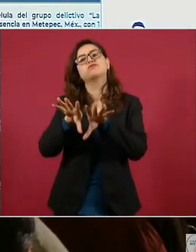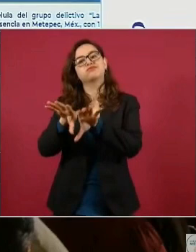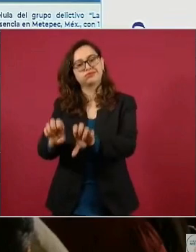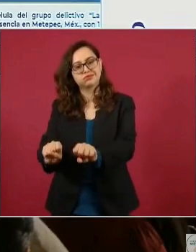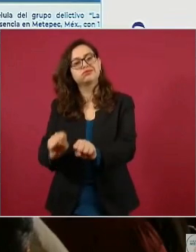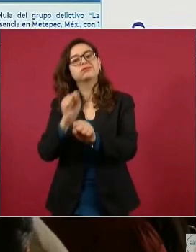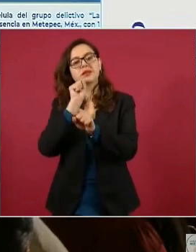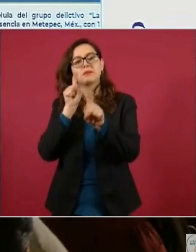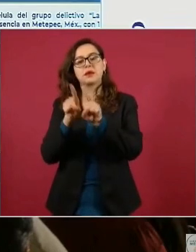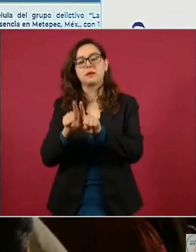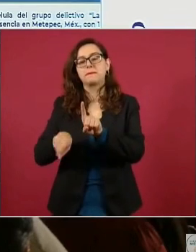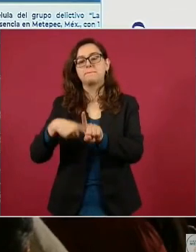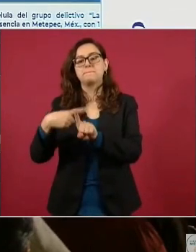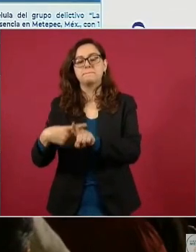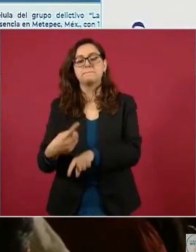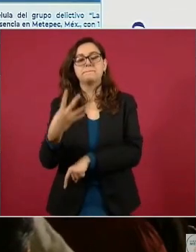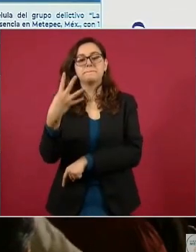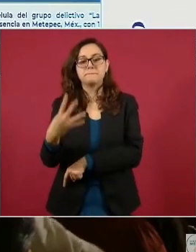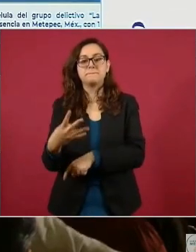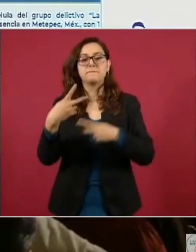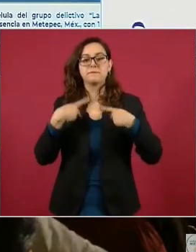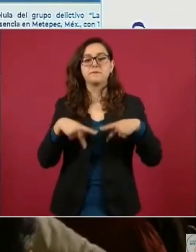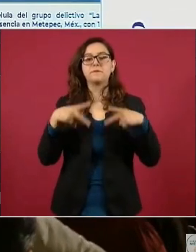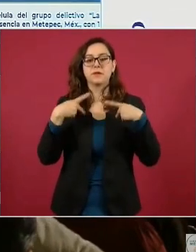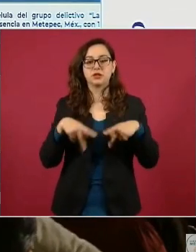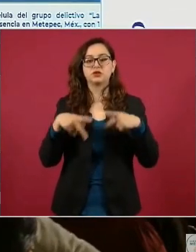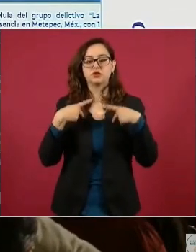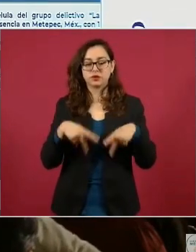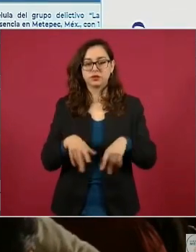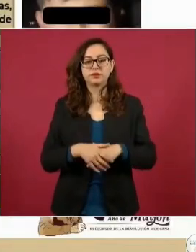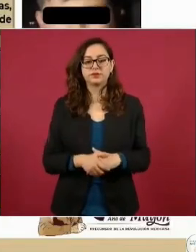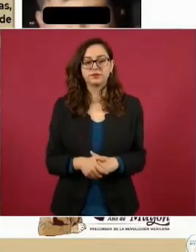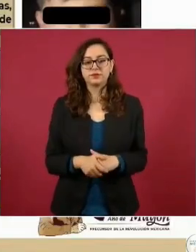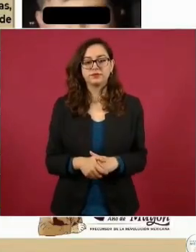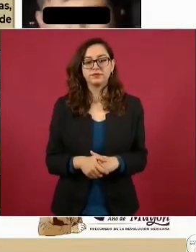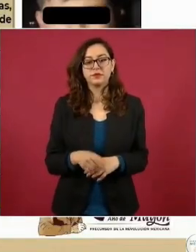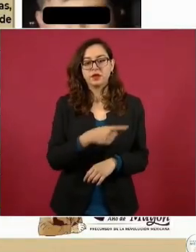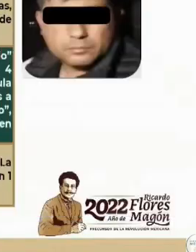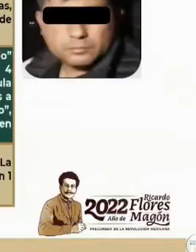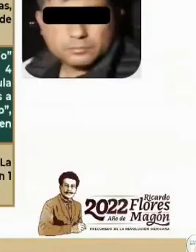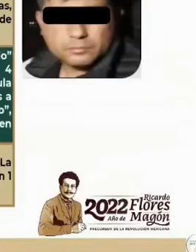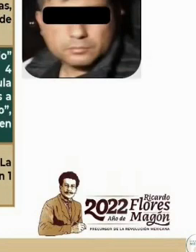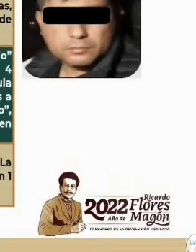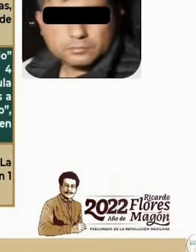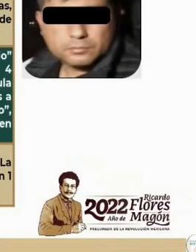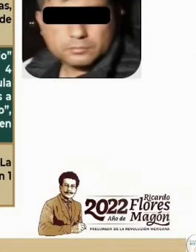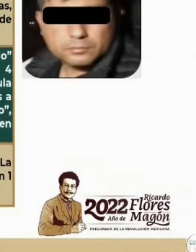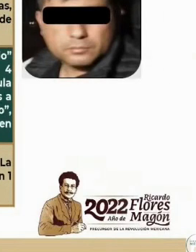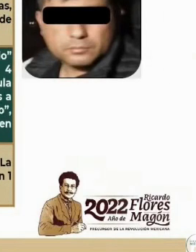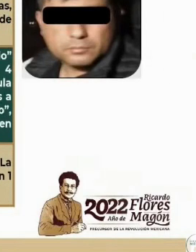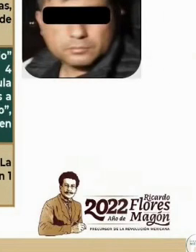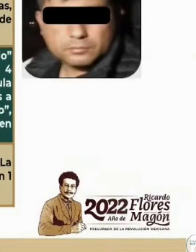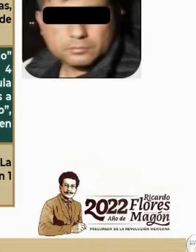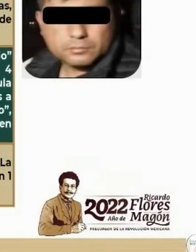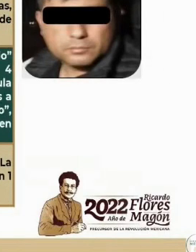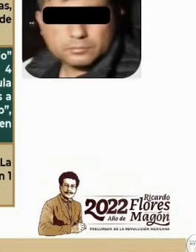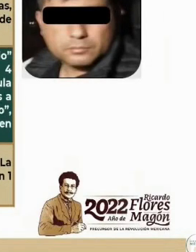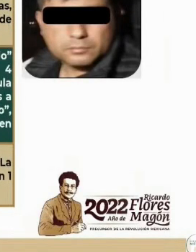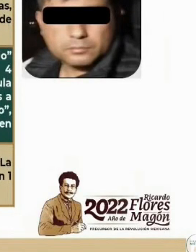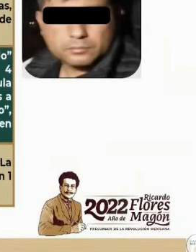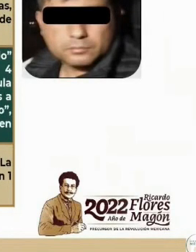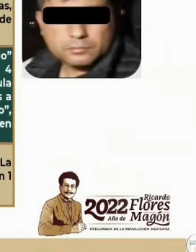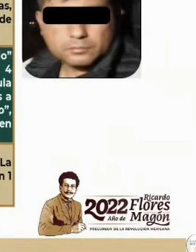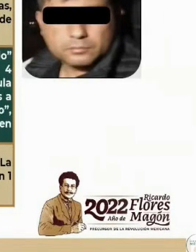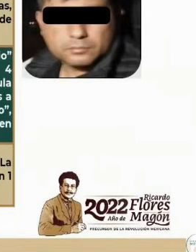cazadores afines al cártel del pacífico de este generadores de violencia en altar sonora el día